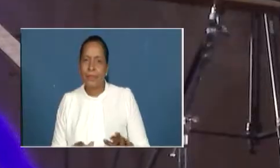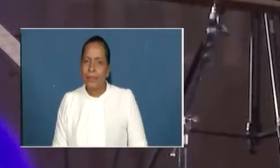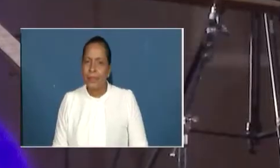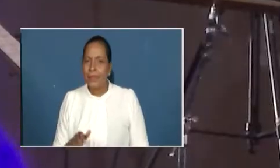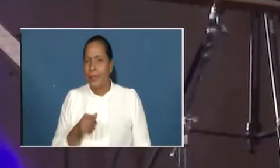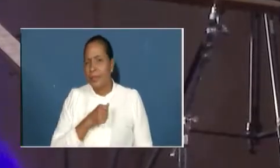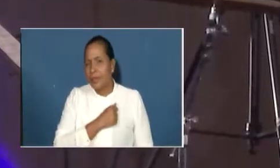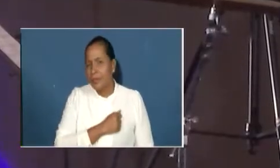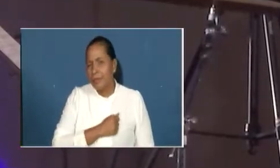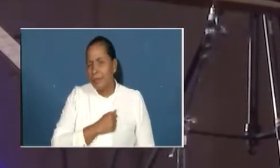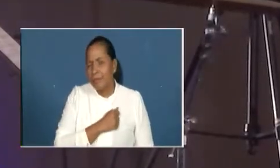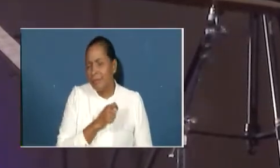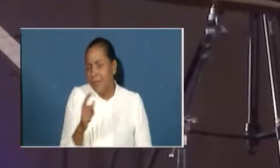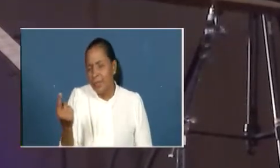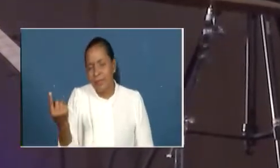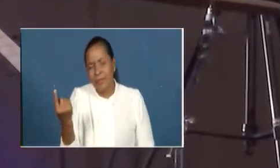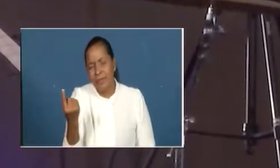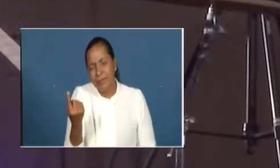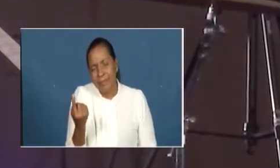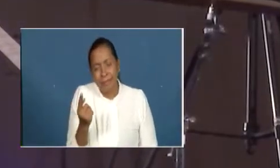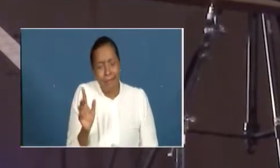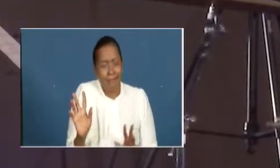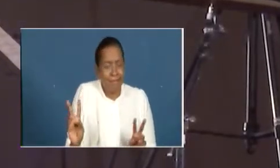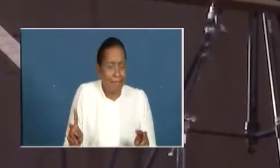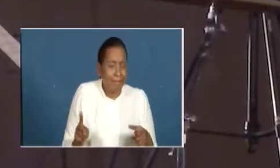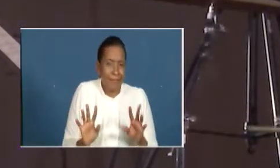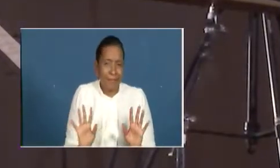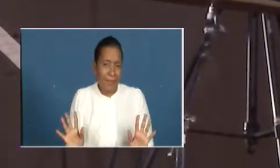Hoy quieres volver a mi vida.